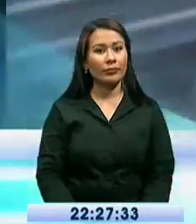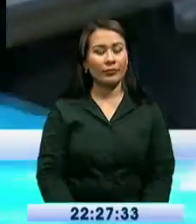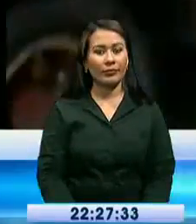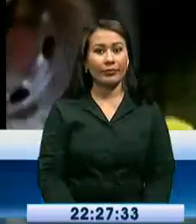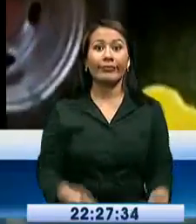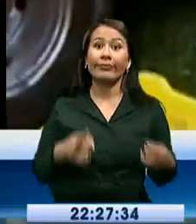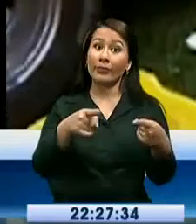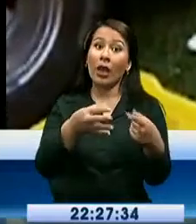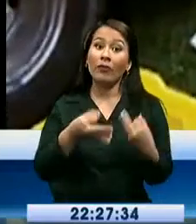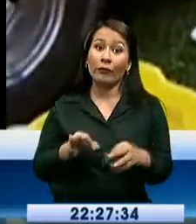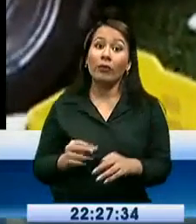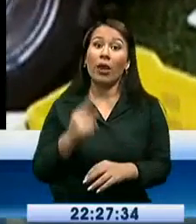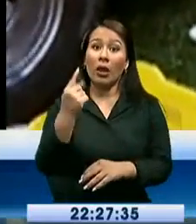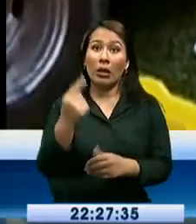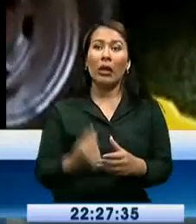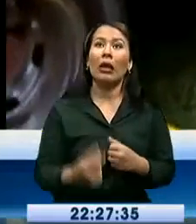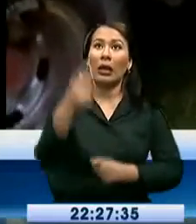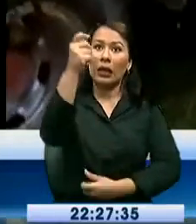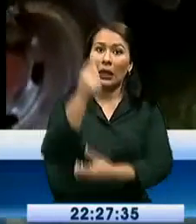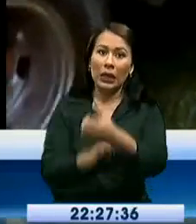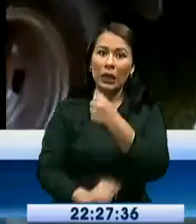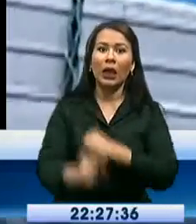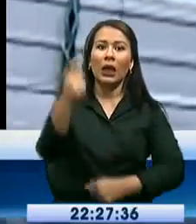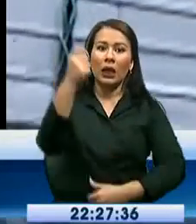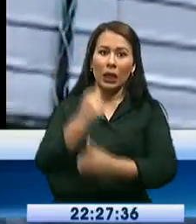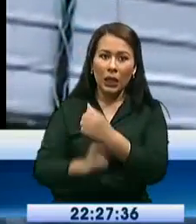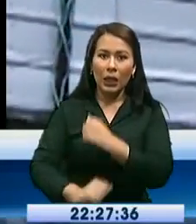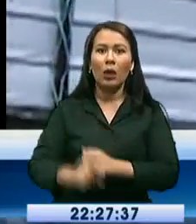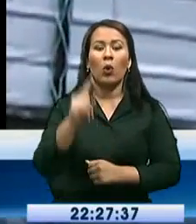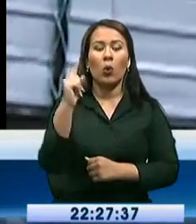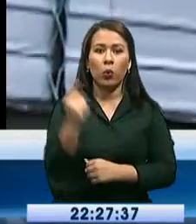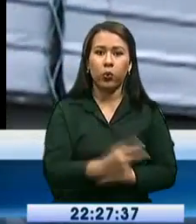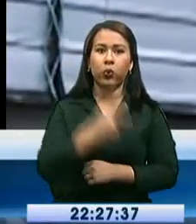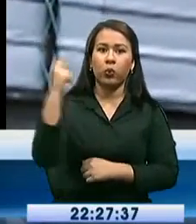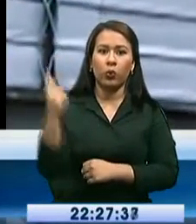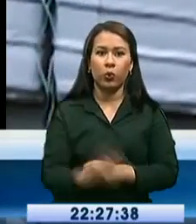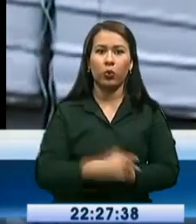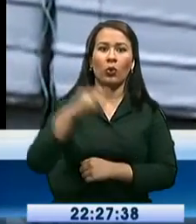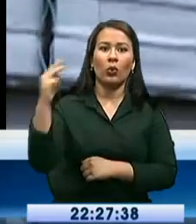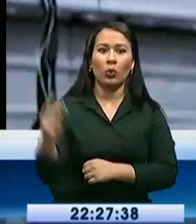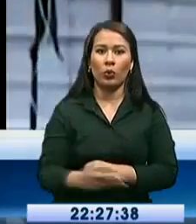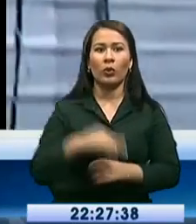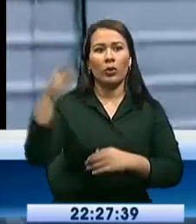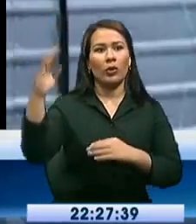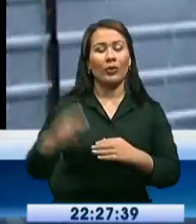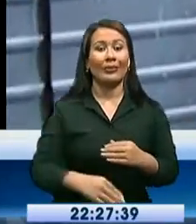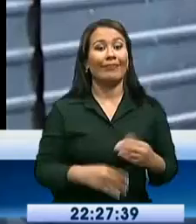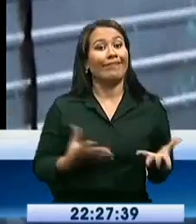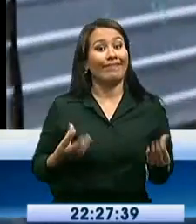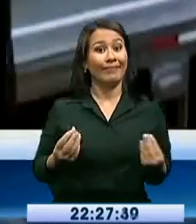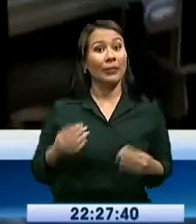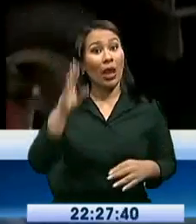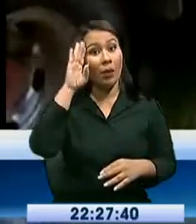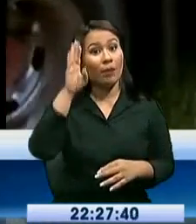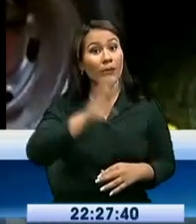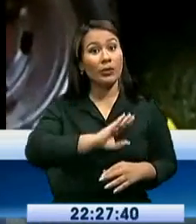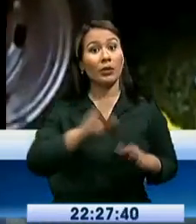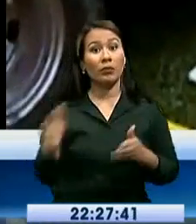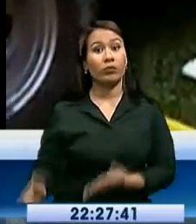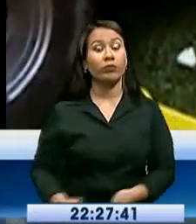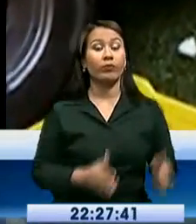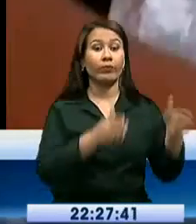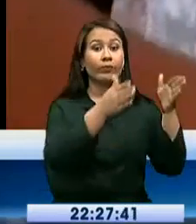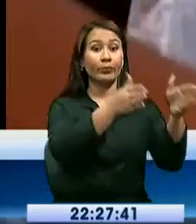Así, uno a uno, los bloques fueron sacados de las paredes del furgón y pasaron a las bodegas de la policía acantonada en San